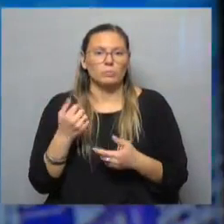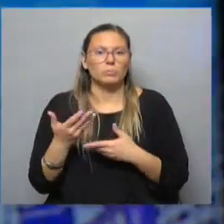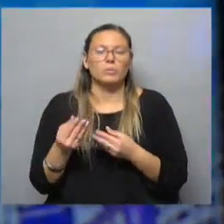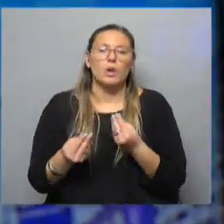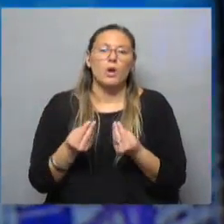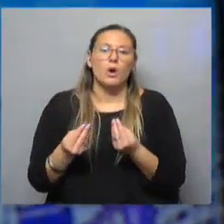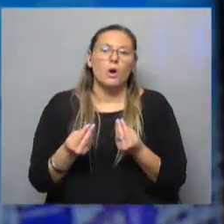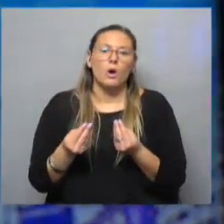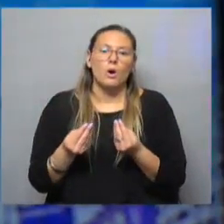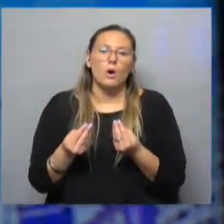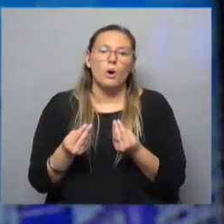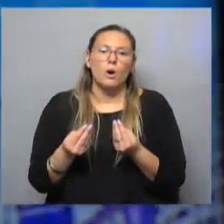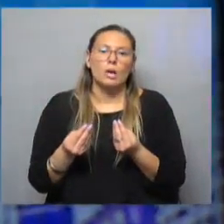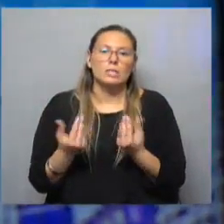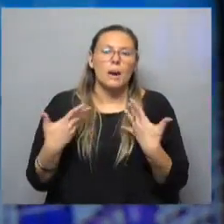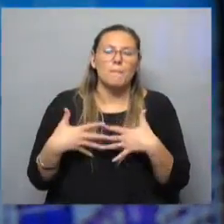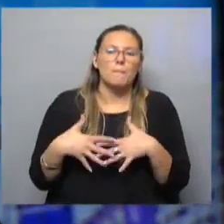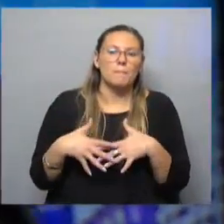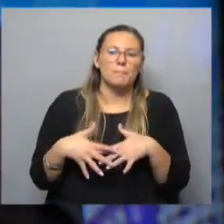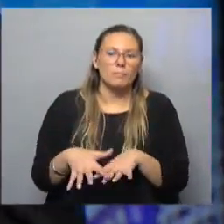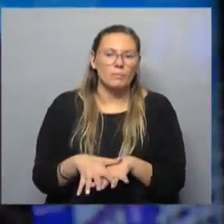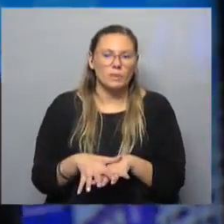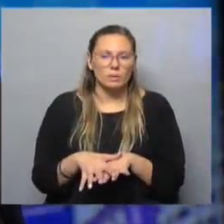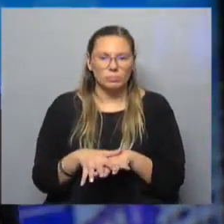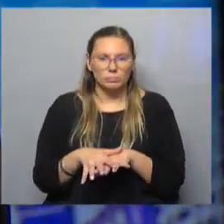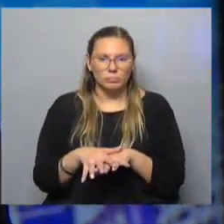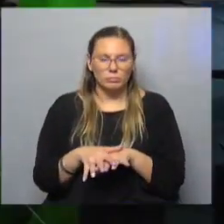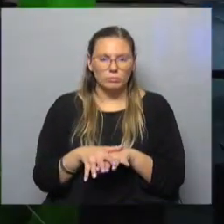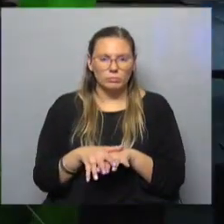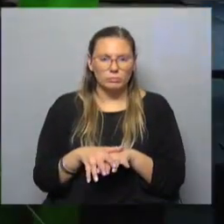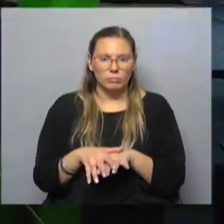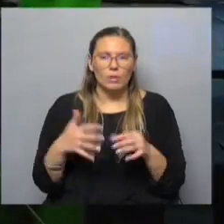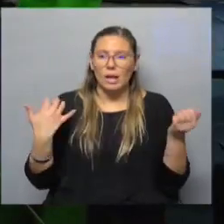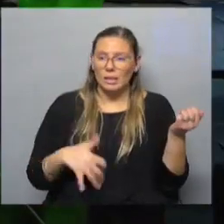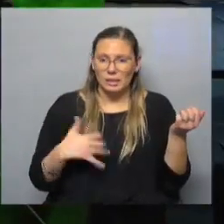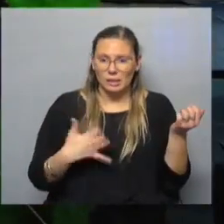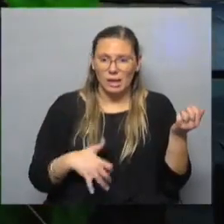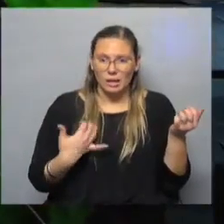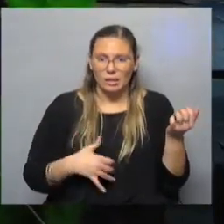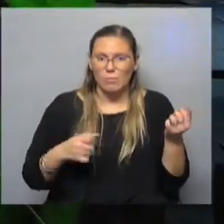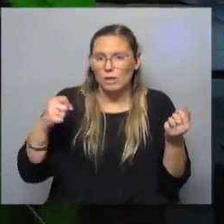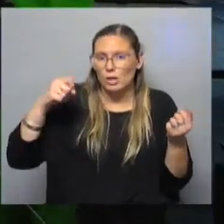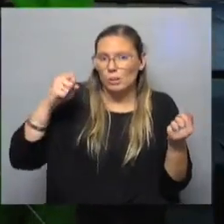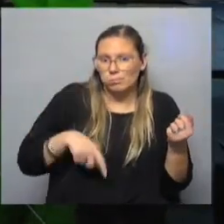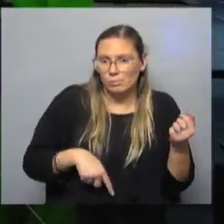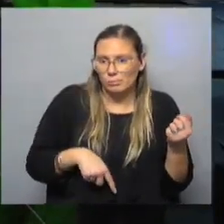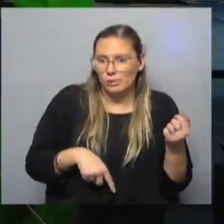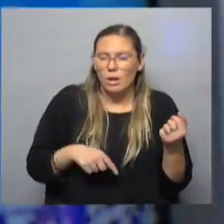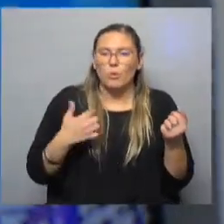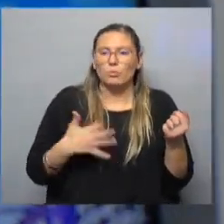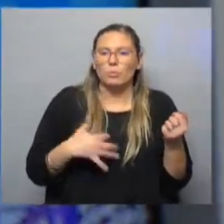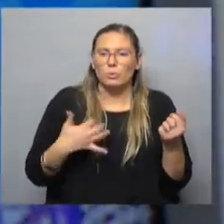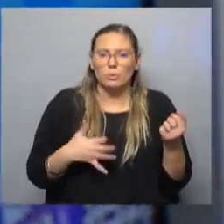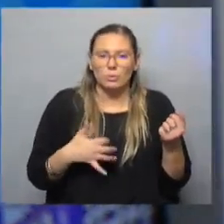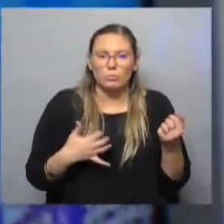fue esa cosa, esa mezcla, ¿no? Porque ustedes tienen una guitarra muy, muy local, es muy, muy de acá, un toque muy